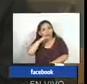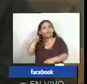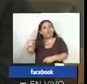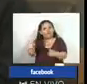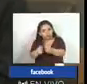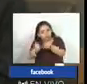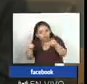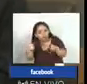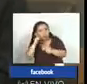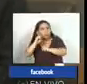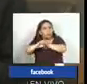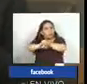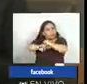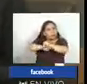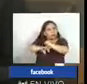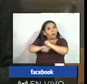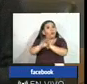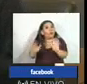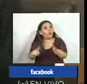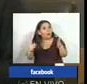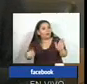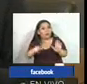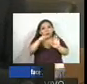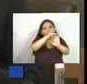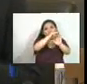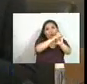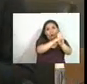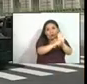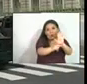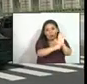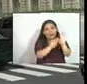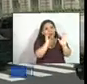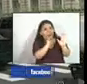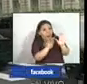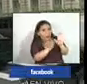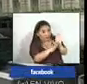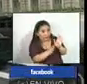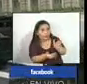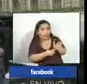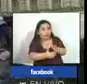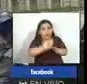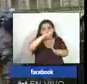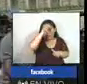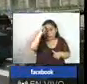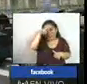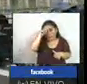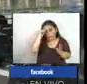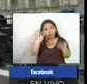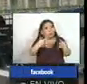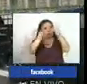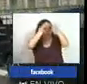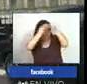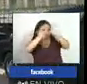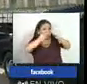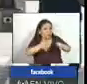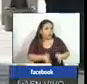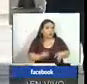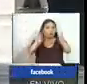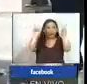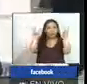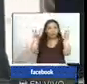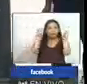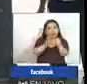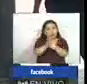en el menor tiempo posible, ya que la normativa no solo establece la apertura, sino otras disposiciones en torno a la